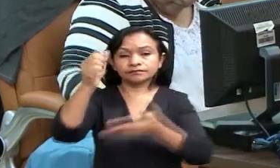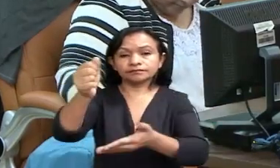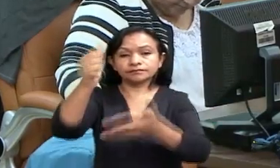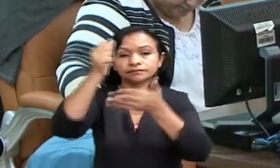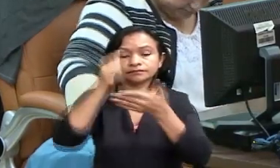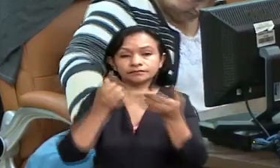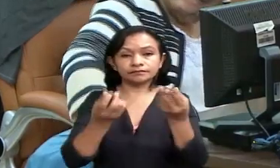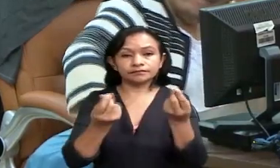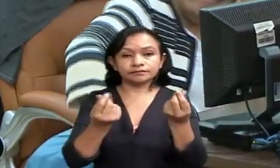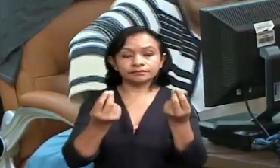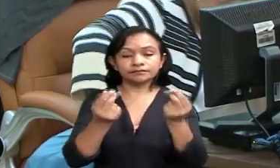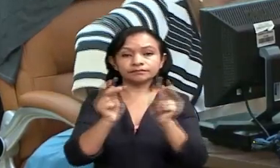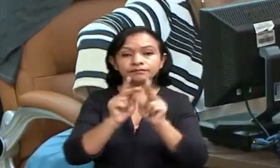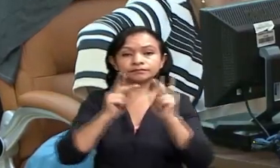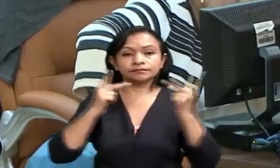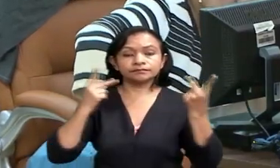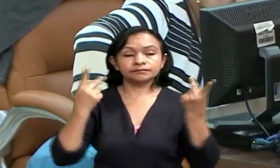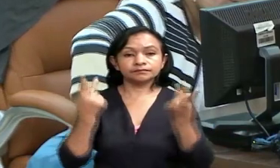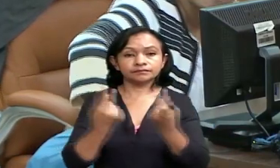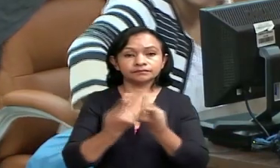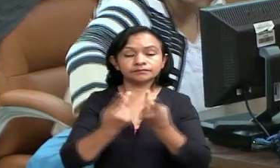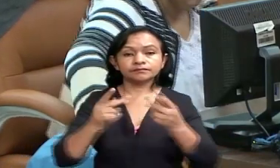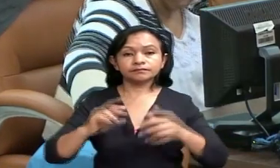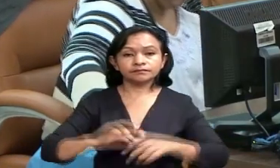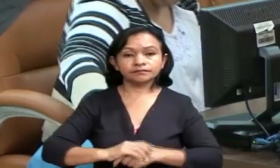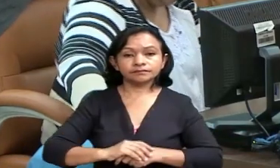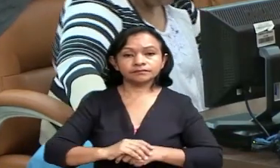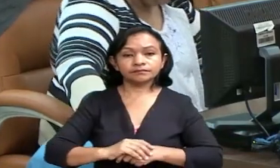inversiones públicas,